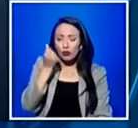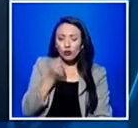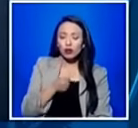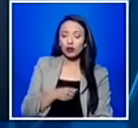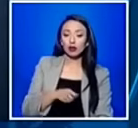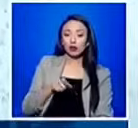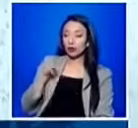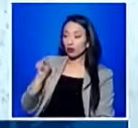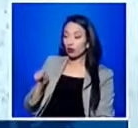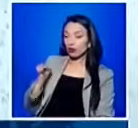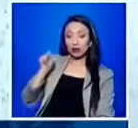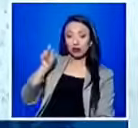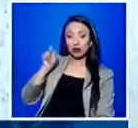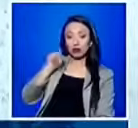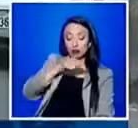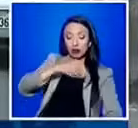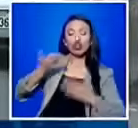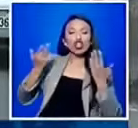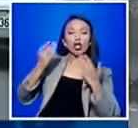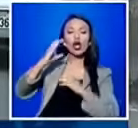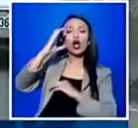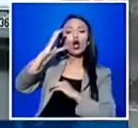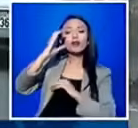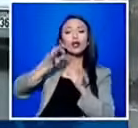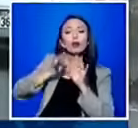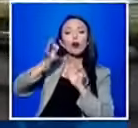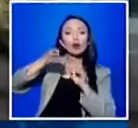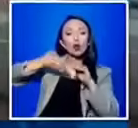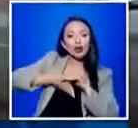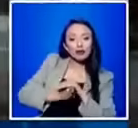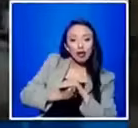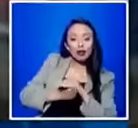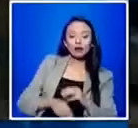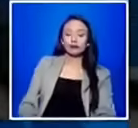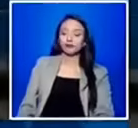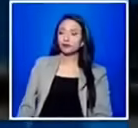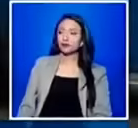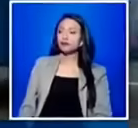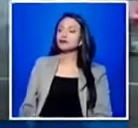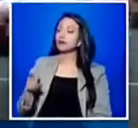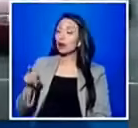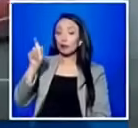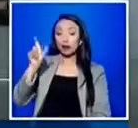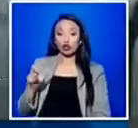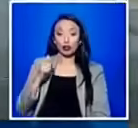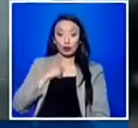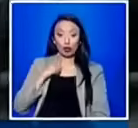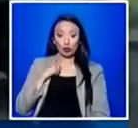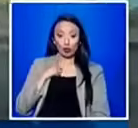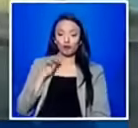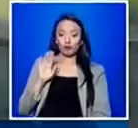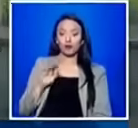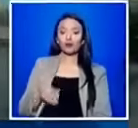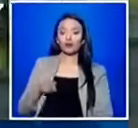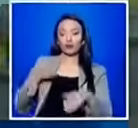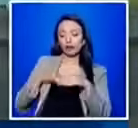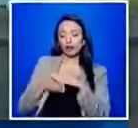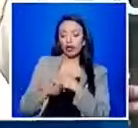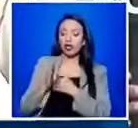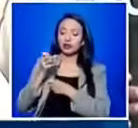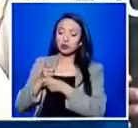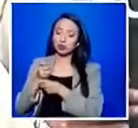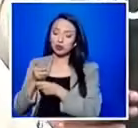estacionada sobre la calle Abedules, a la entrada del Comité del Pueblo. Por el momento que el propietario ingresa al lugar donde